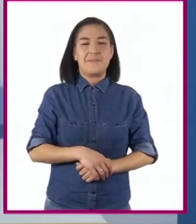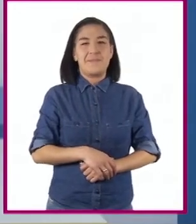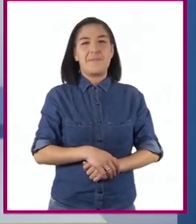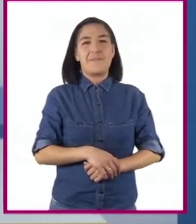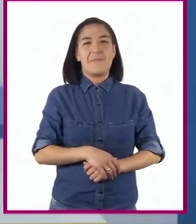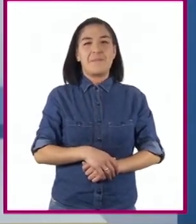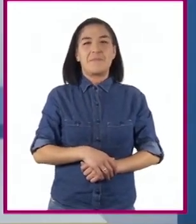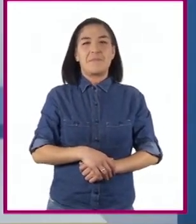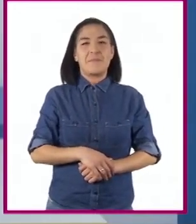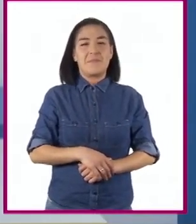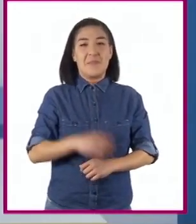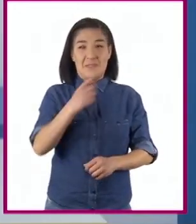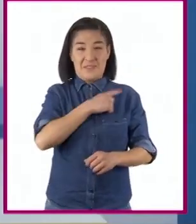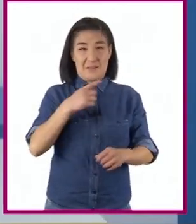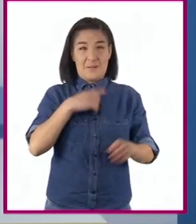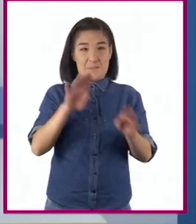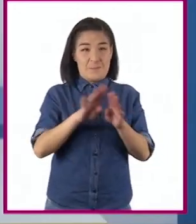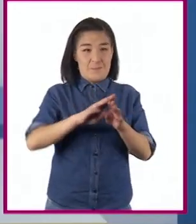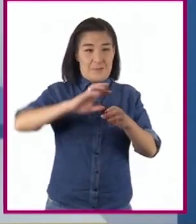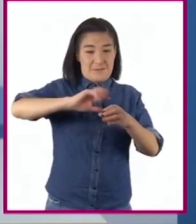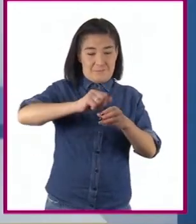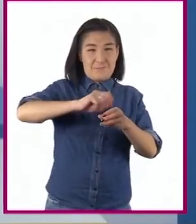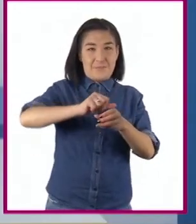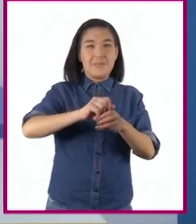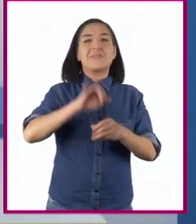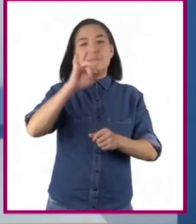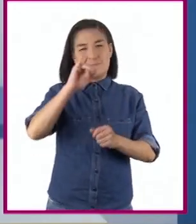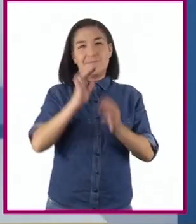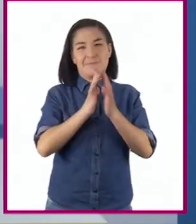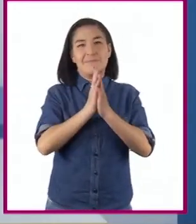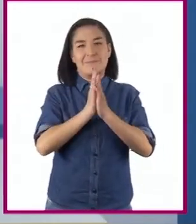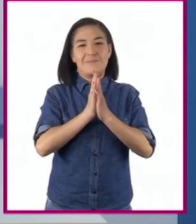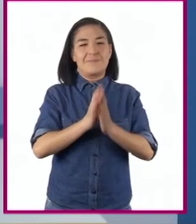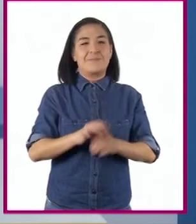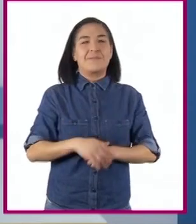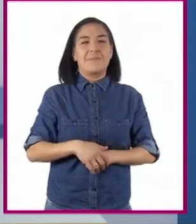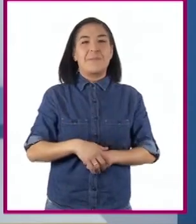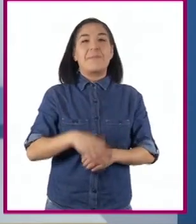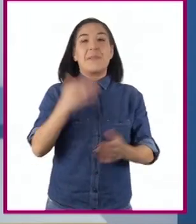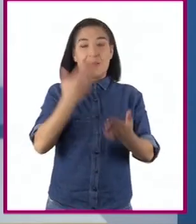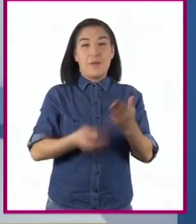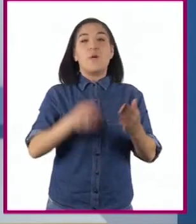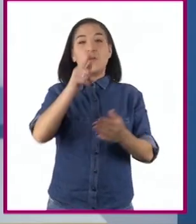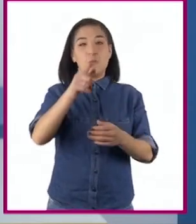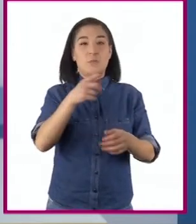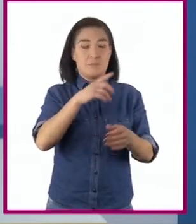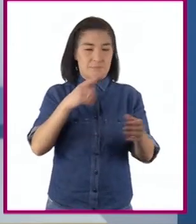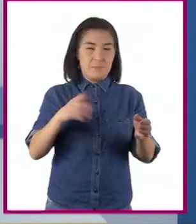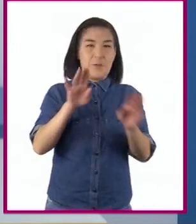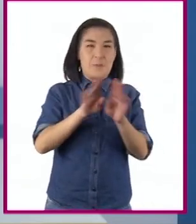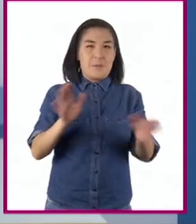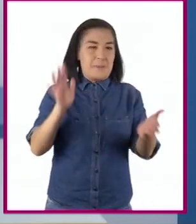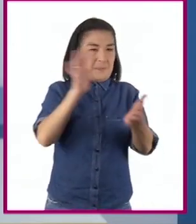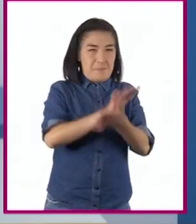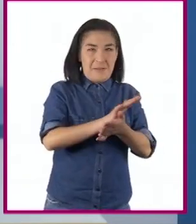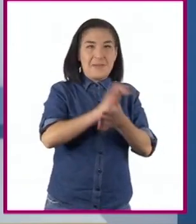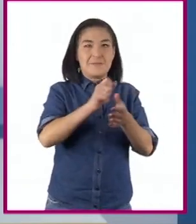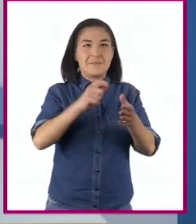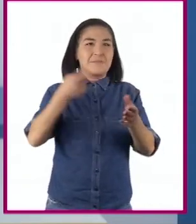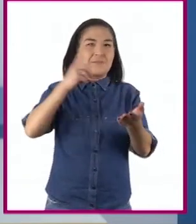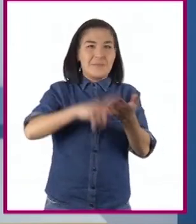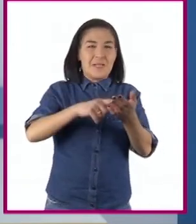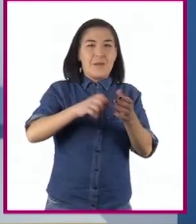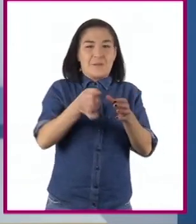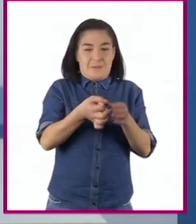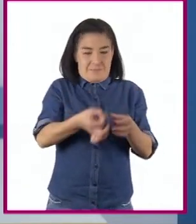¿Tenemos que enroscar la tapa, maestra? Sí, por favor. Ahora vamos a pegar unas monedas alrededor de la botella.